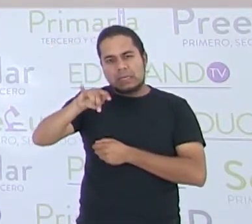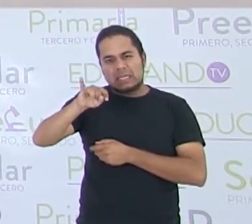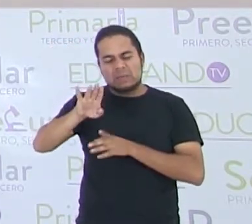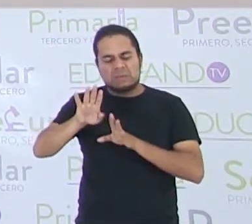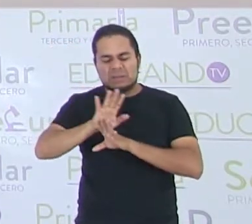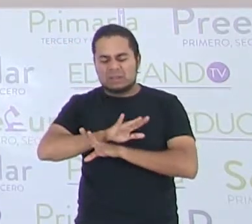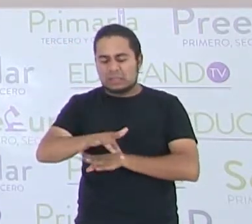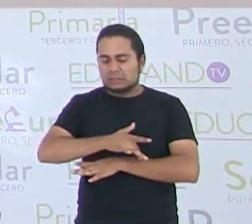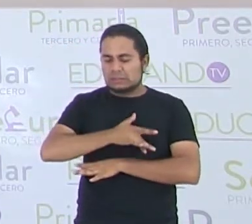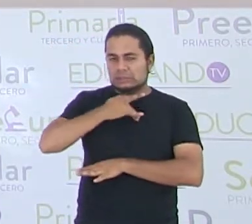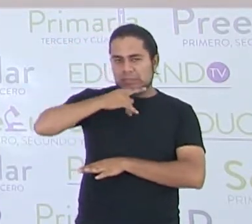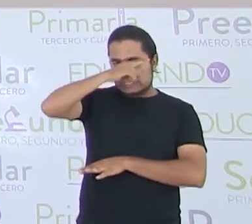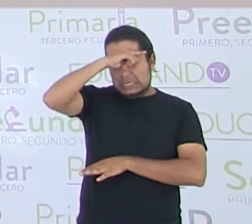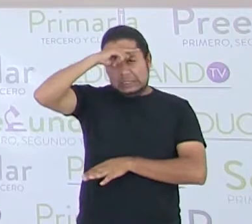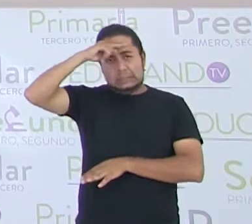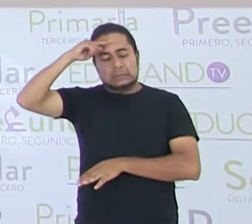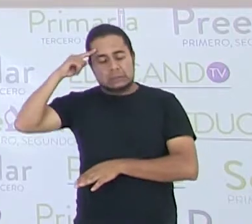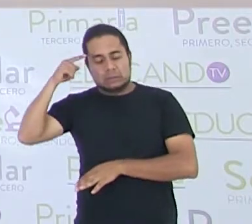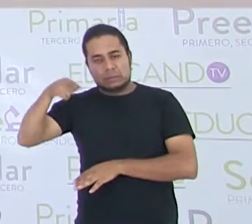cansado,